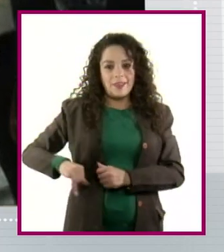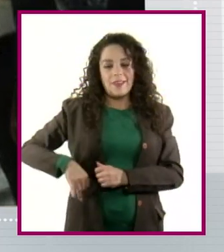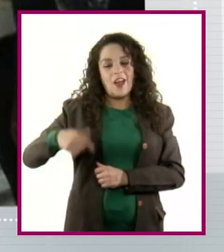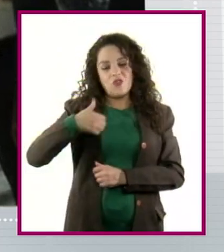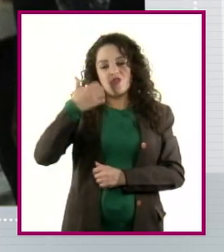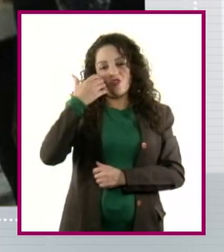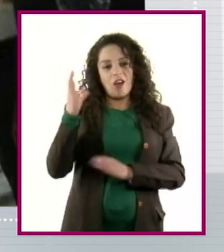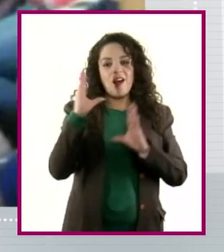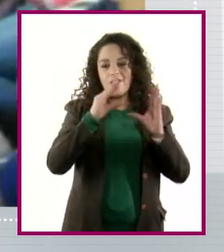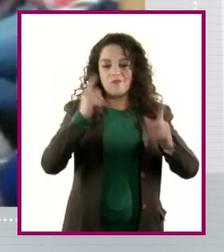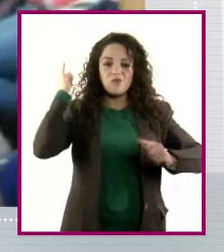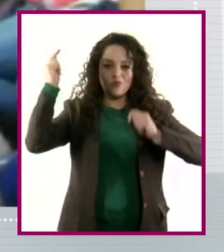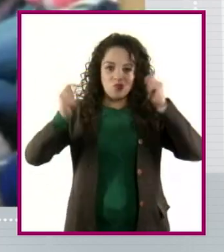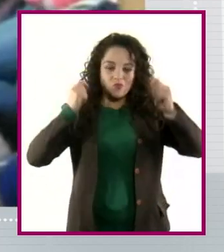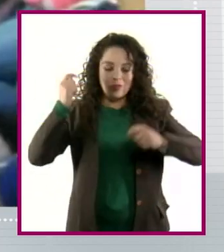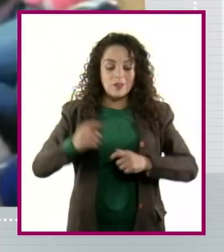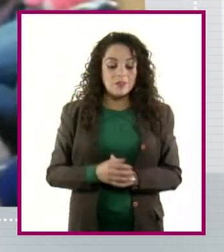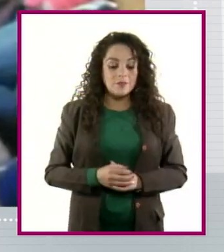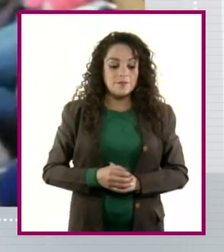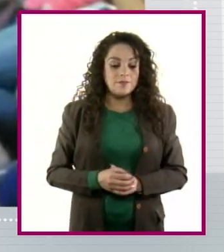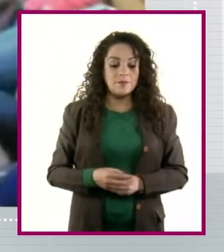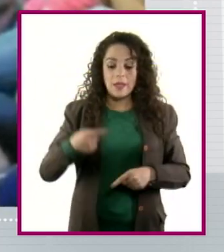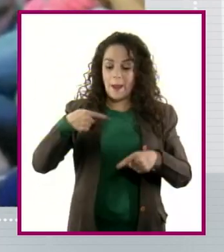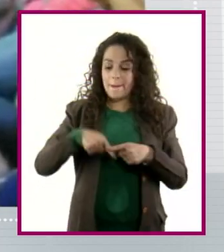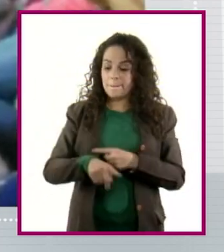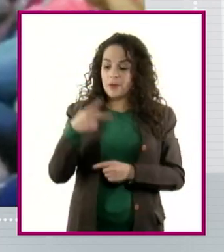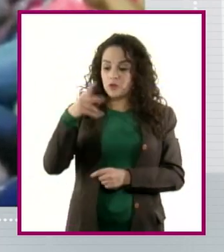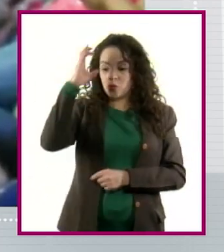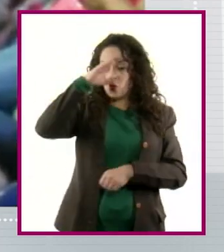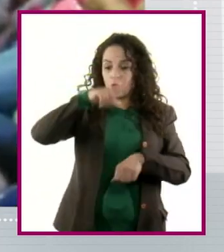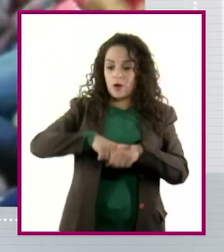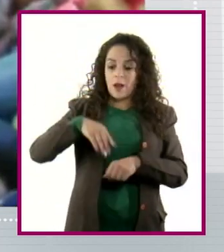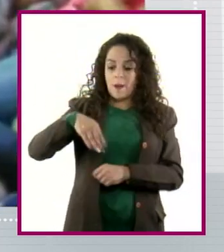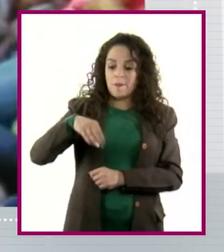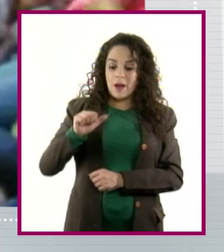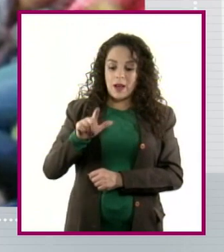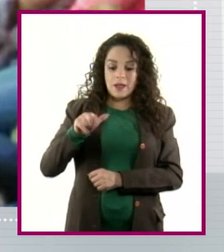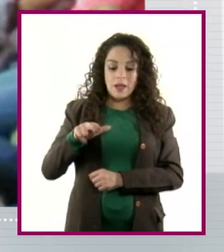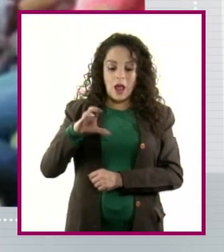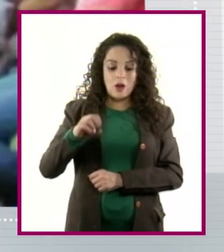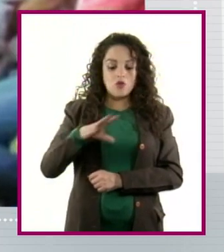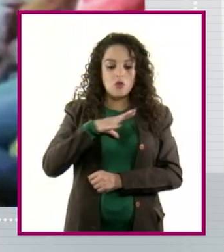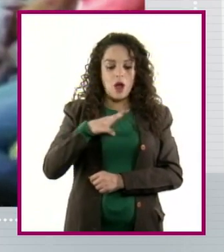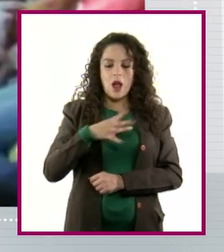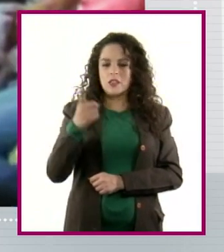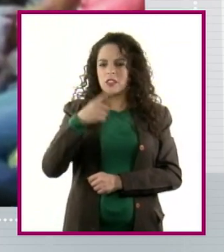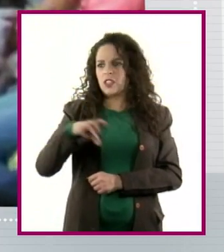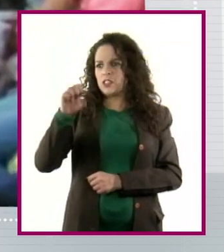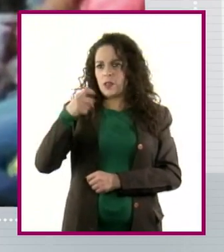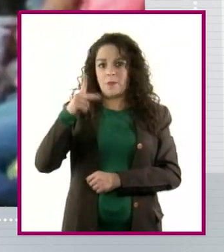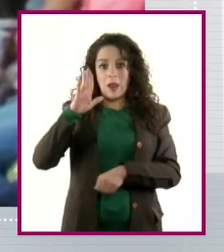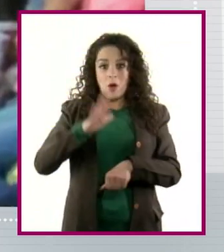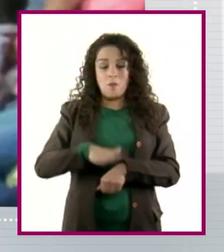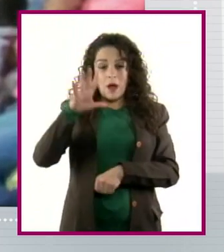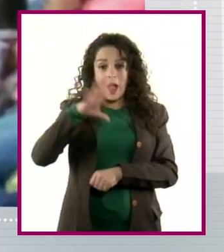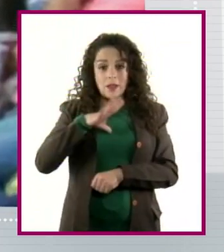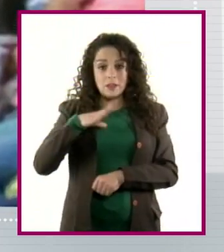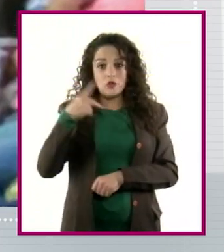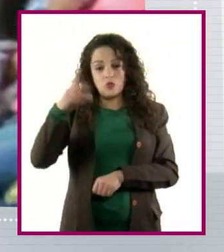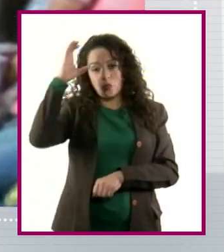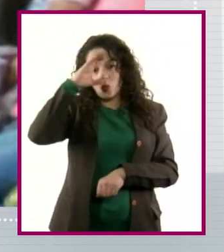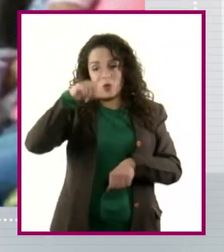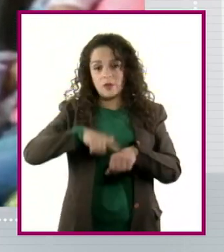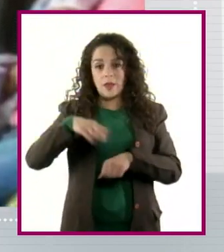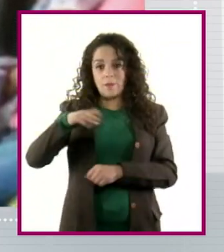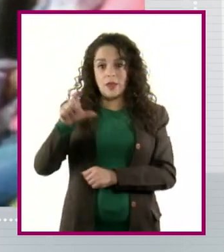en Malinalco floreció, hubo alrededor de 7 asentamientos humanos, pero la que más floreció fue la cultura